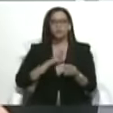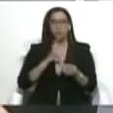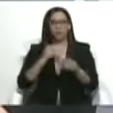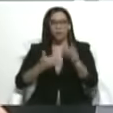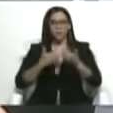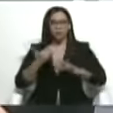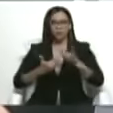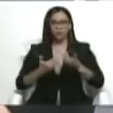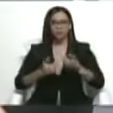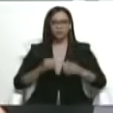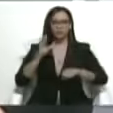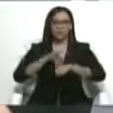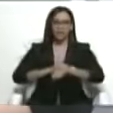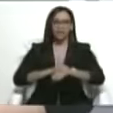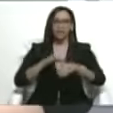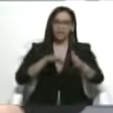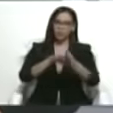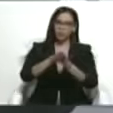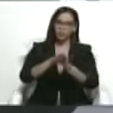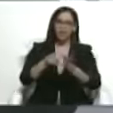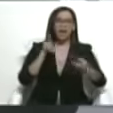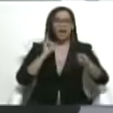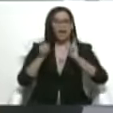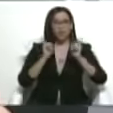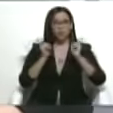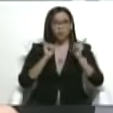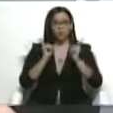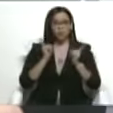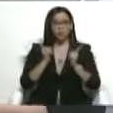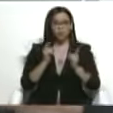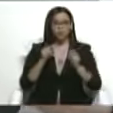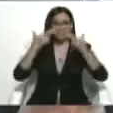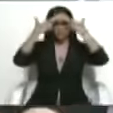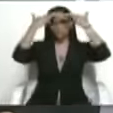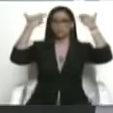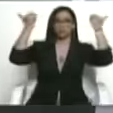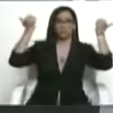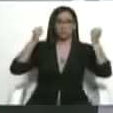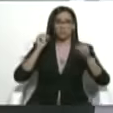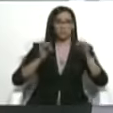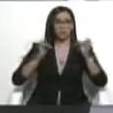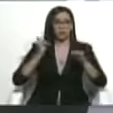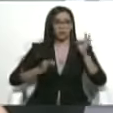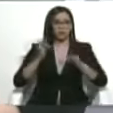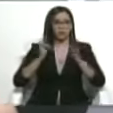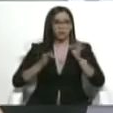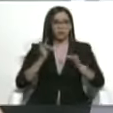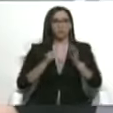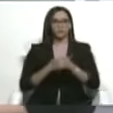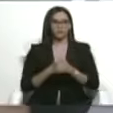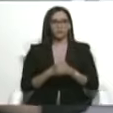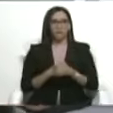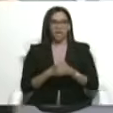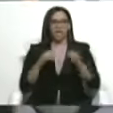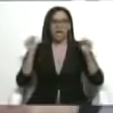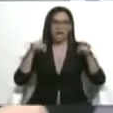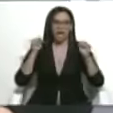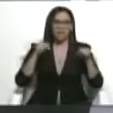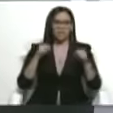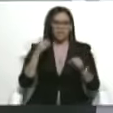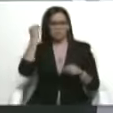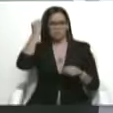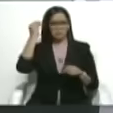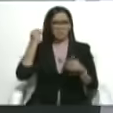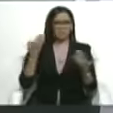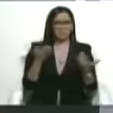proceso penal en curso. Algunos neófitos del derecho, porque ahora de pronto todo el mundo aquí es abogado, se ponen a decir, oye, ¿qué valor tiene